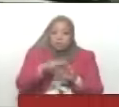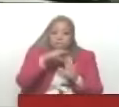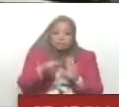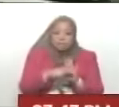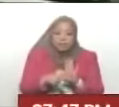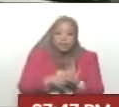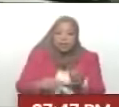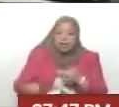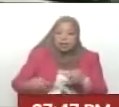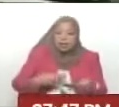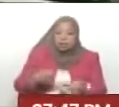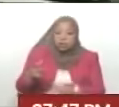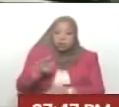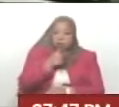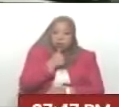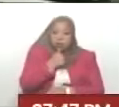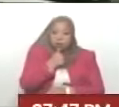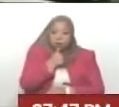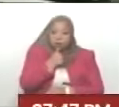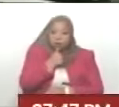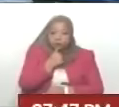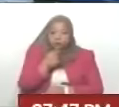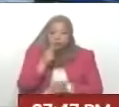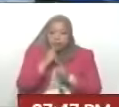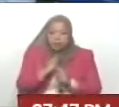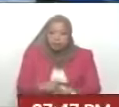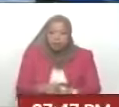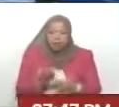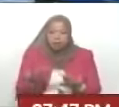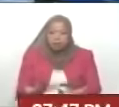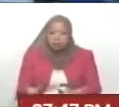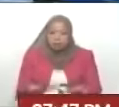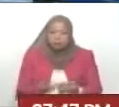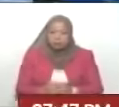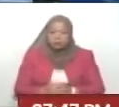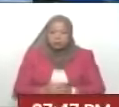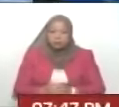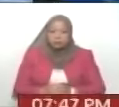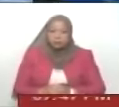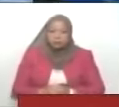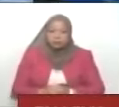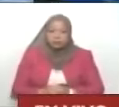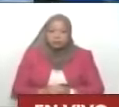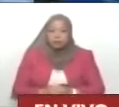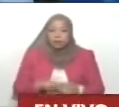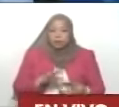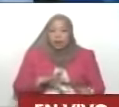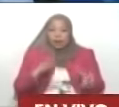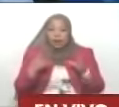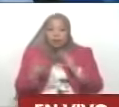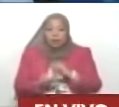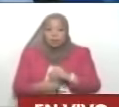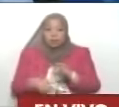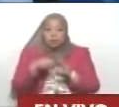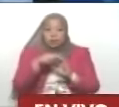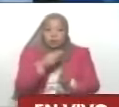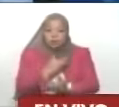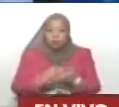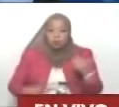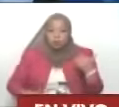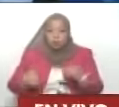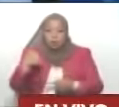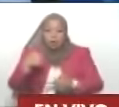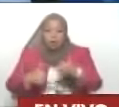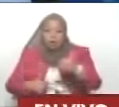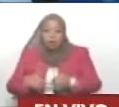coercitivas unilaterales criminales. ¿Qué usted le contestaría a ellos? Bueno, ellos en general, candidato presidencial Daniel Ceballos, todo el